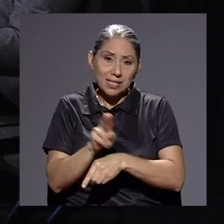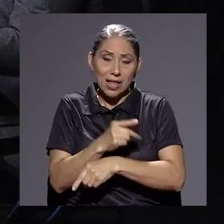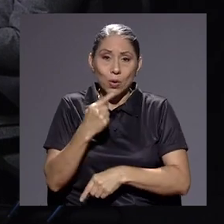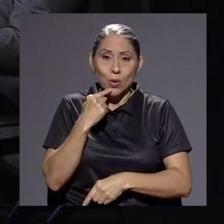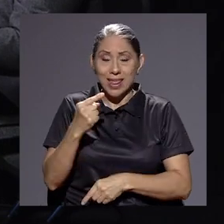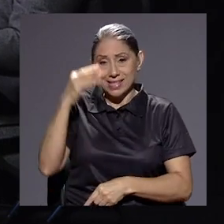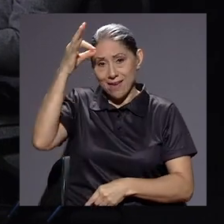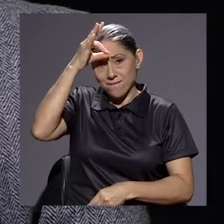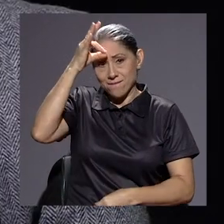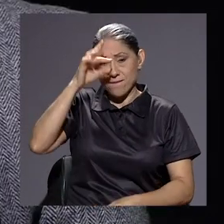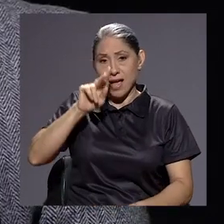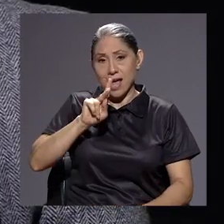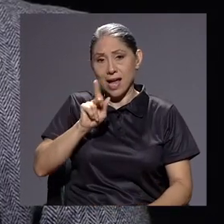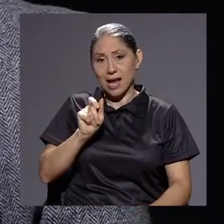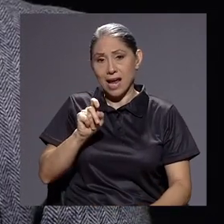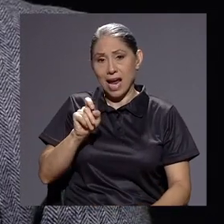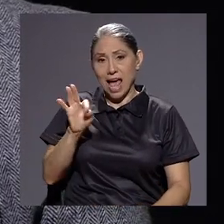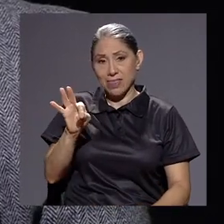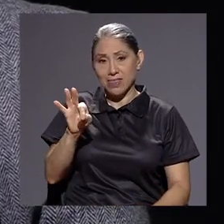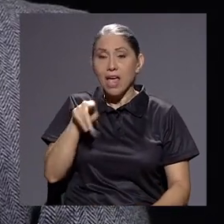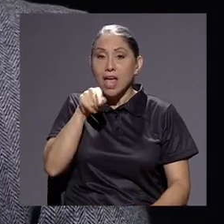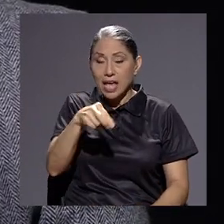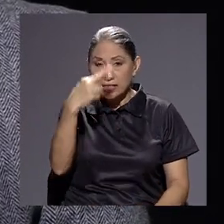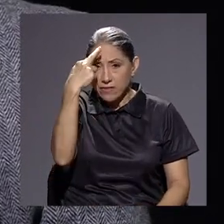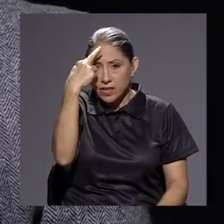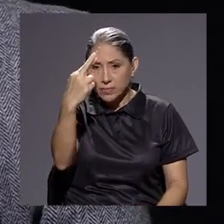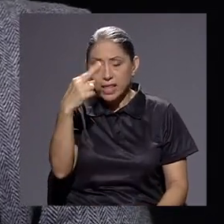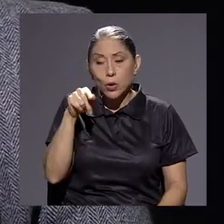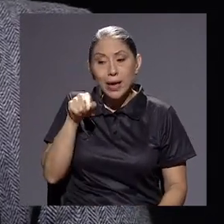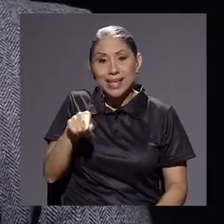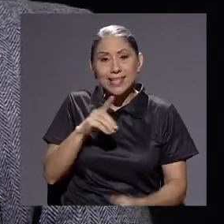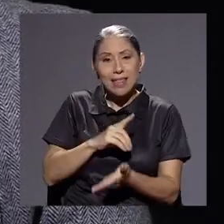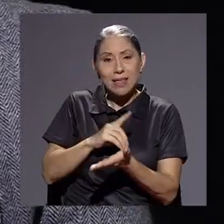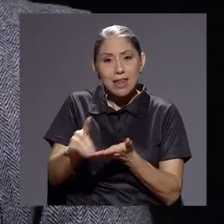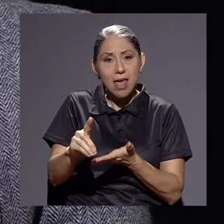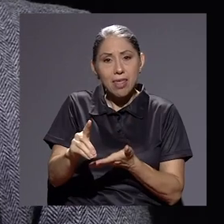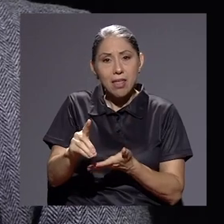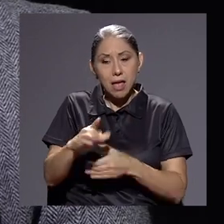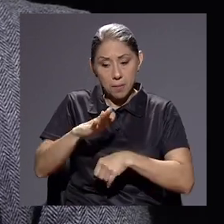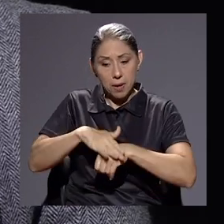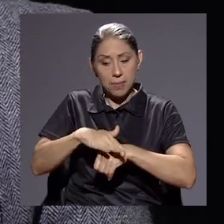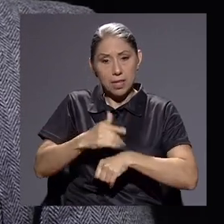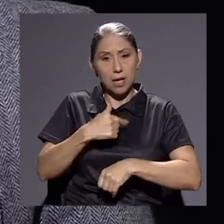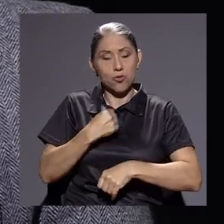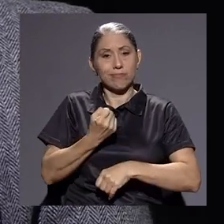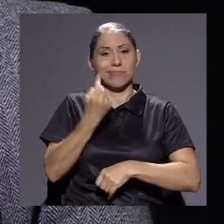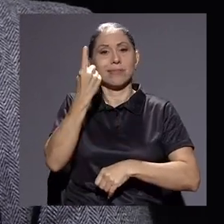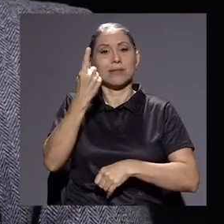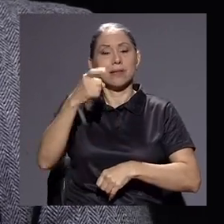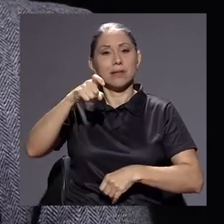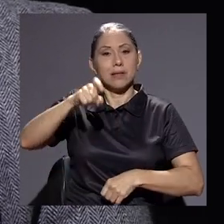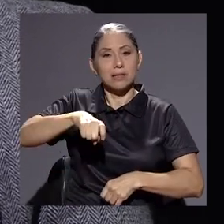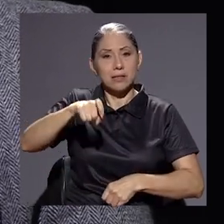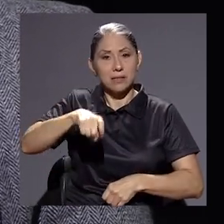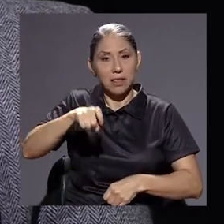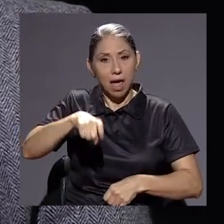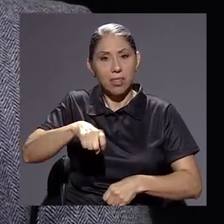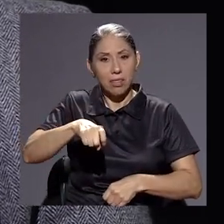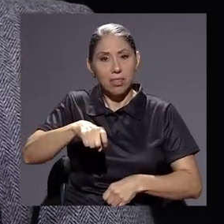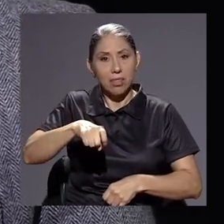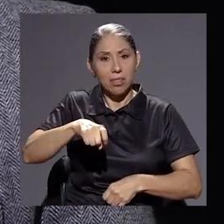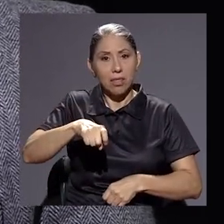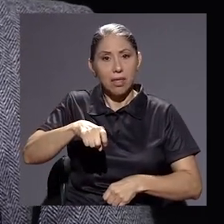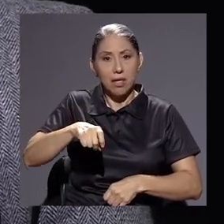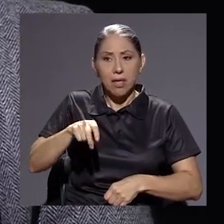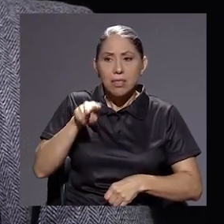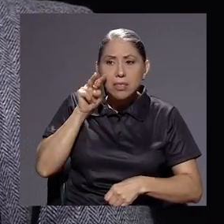utilizando lo que decía Kant, ese respeto, esa dignidad, que es la que me permite a mí entender la necesidad de